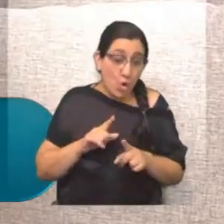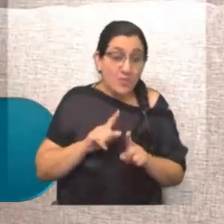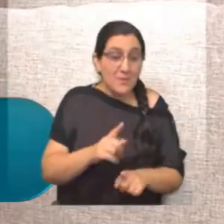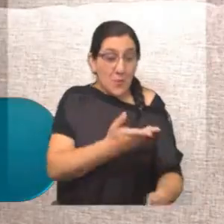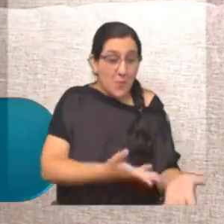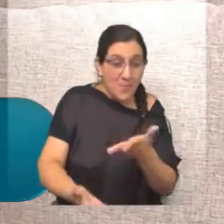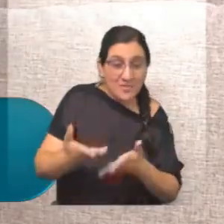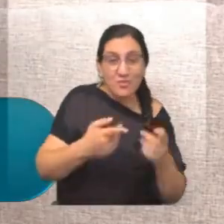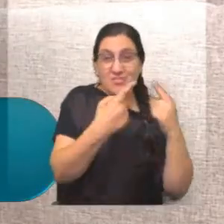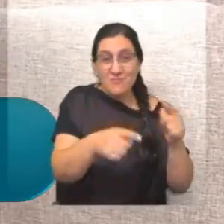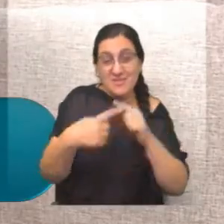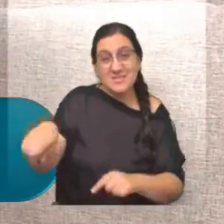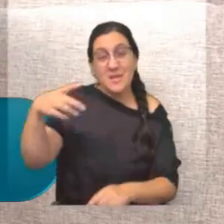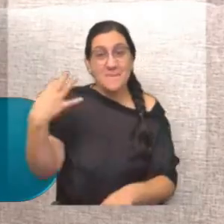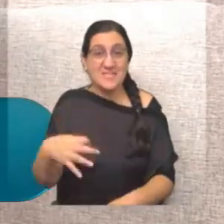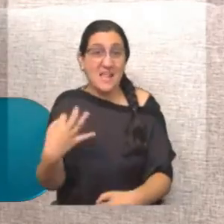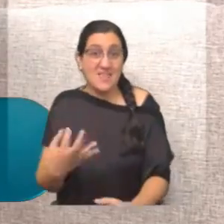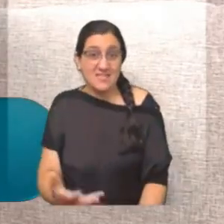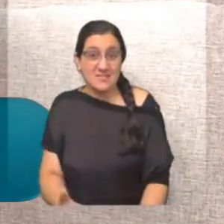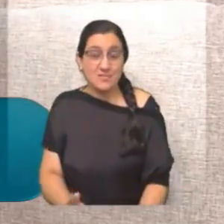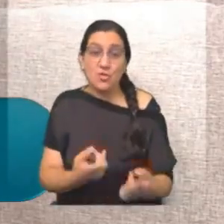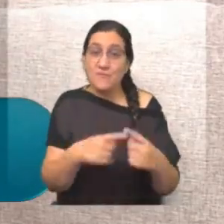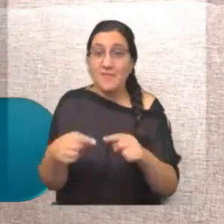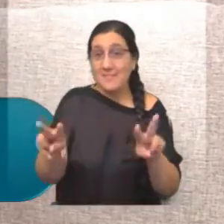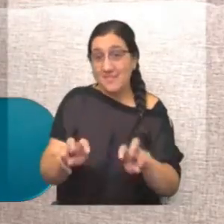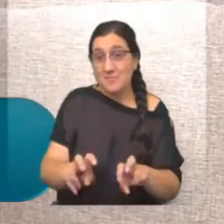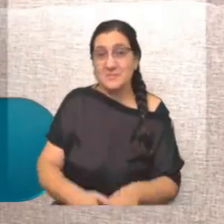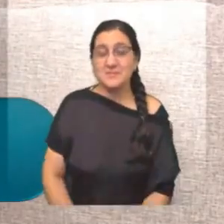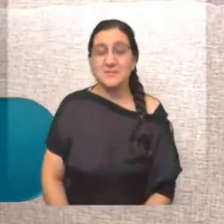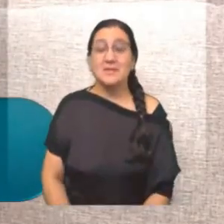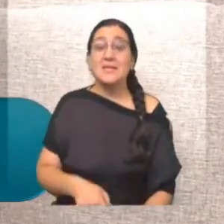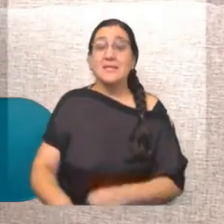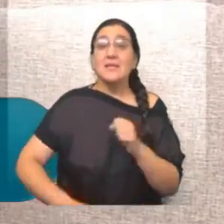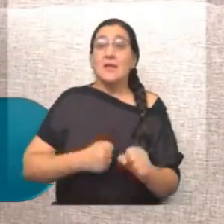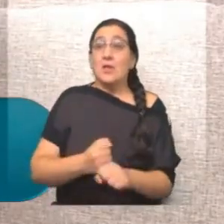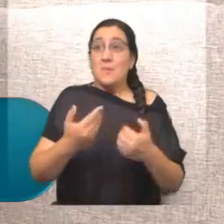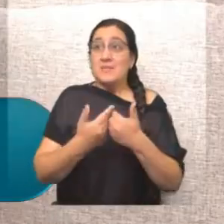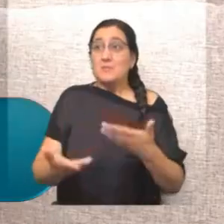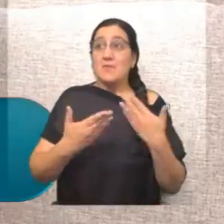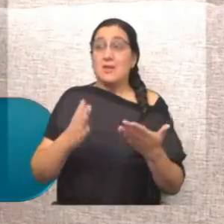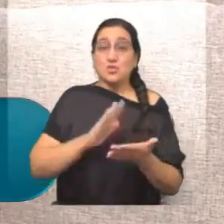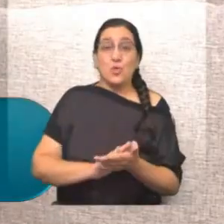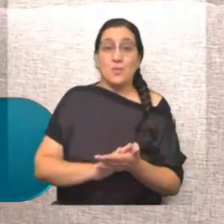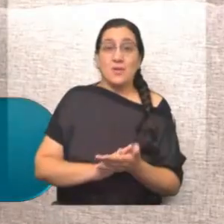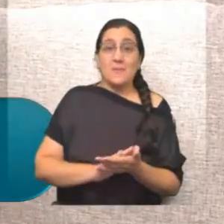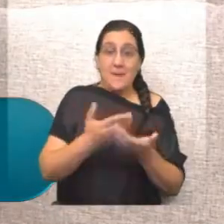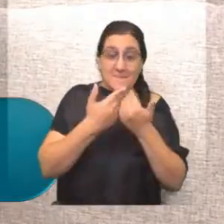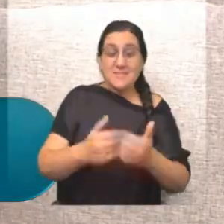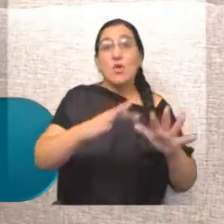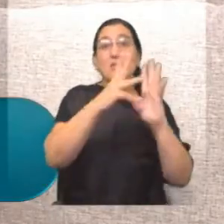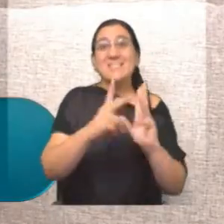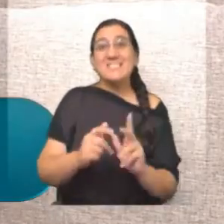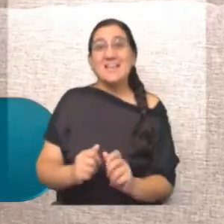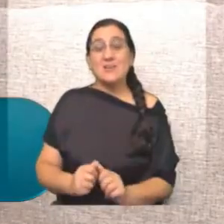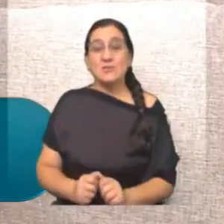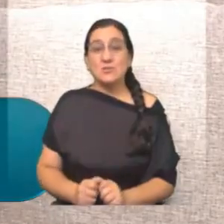de diferentes especialistas de repente en diferentes temáticas. Y bueno, y este año empezar a hablar un poquito para comenzar a organizarnos de